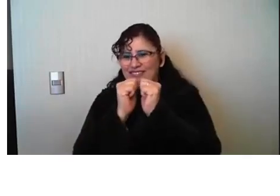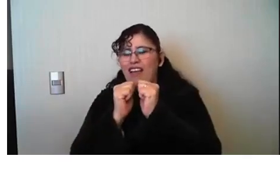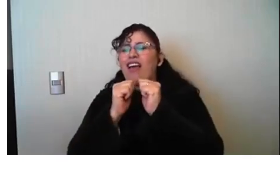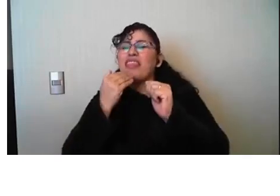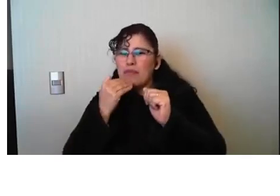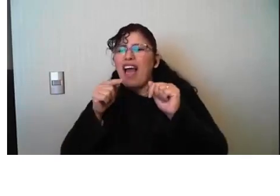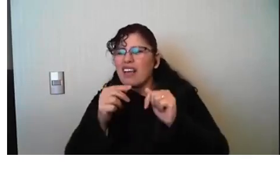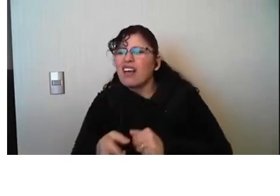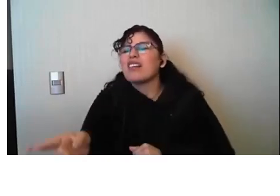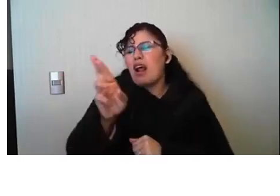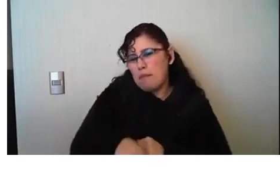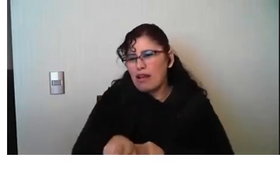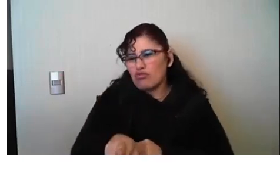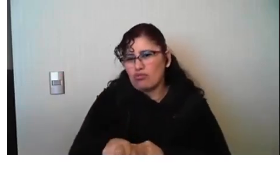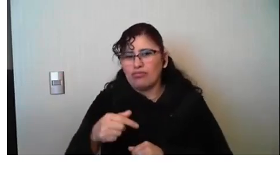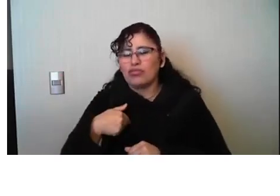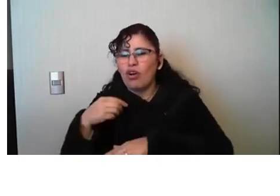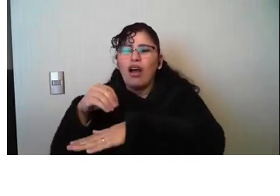Según mis cálculos,